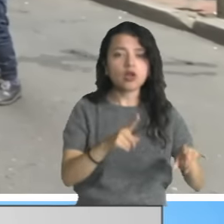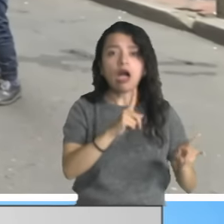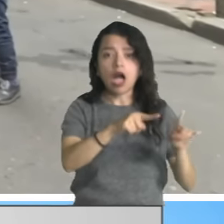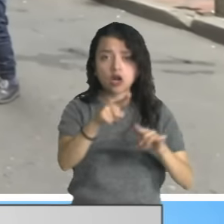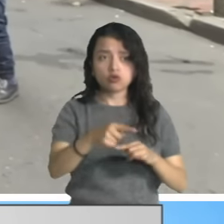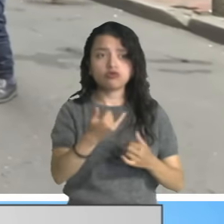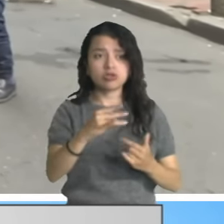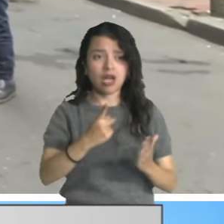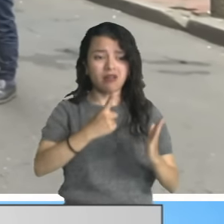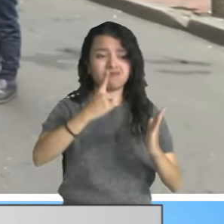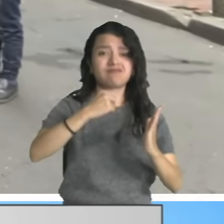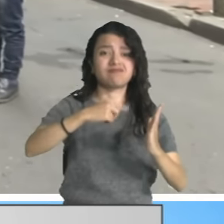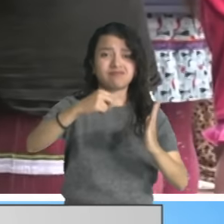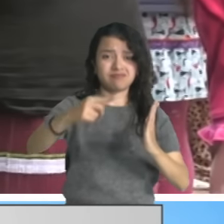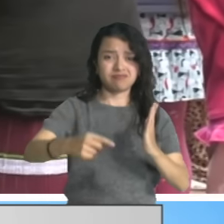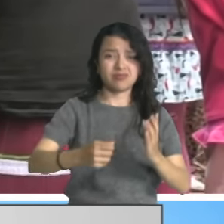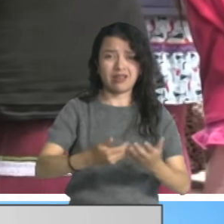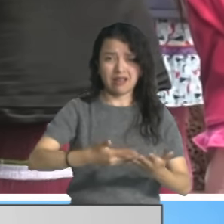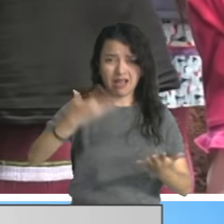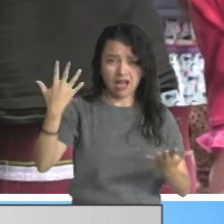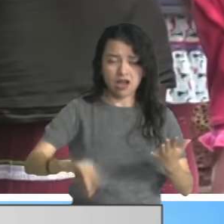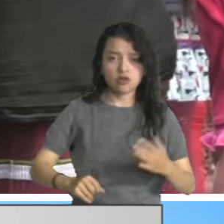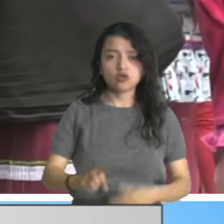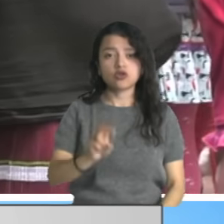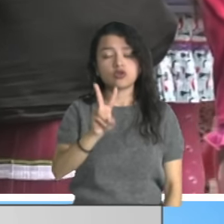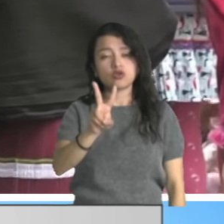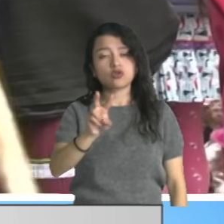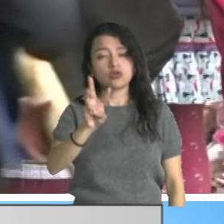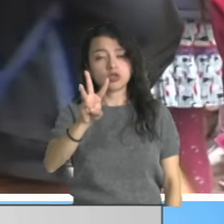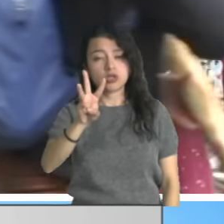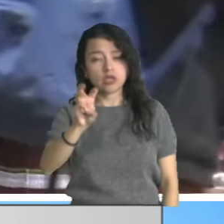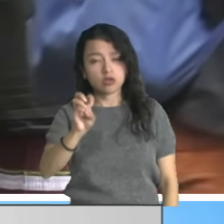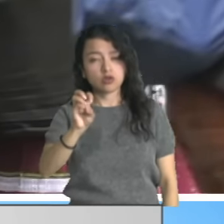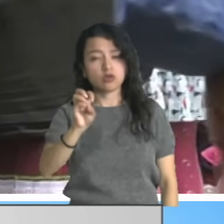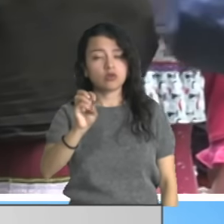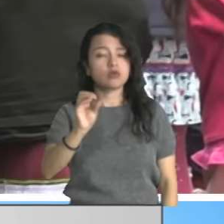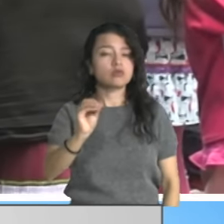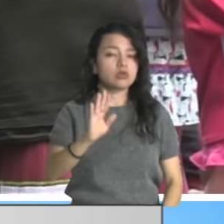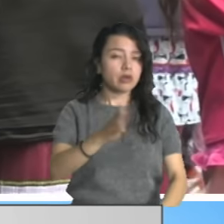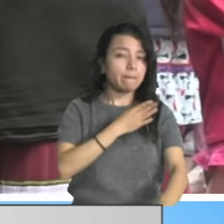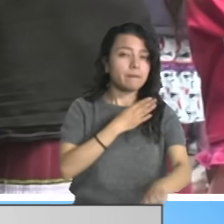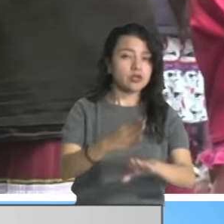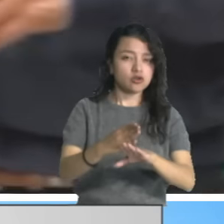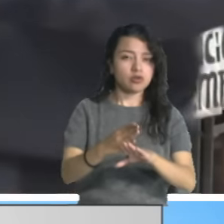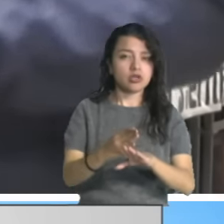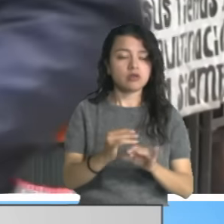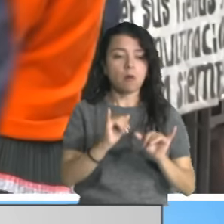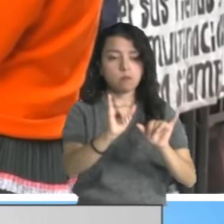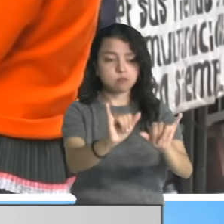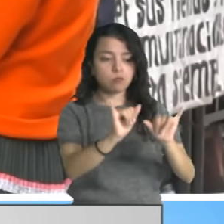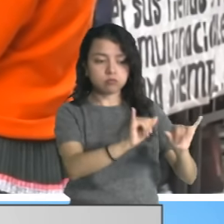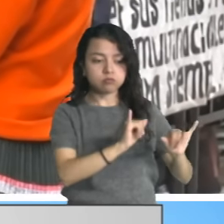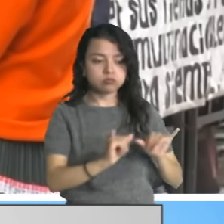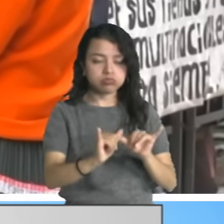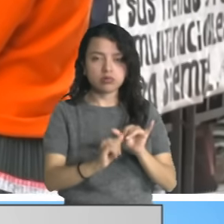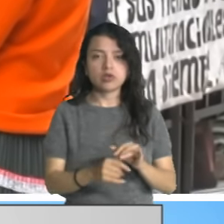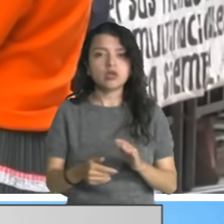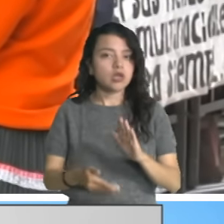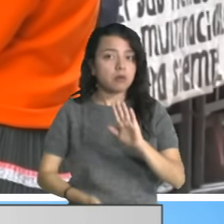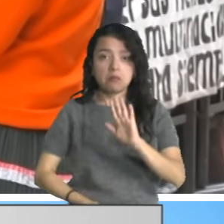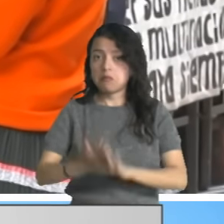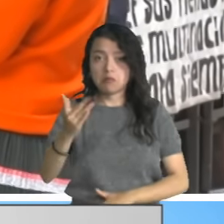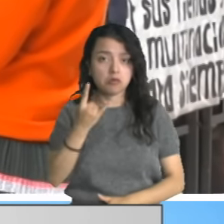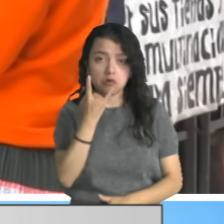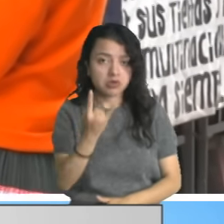de Carlos Fernando Galán, cerca de 280 millones de pesos en contratos. Por esa razón no se quieren ir de Bogotá. ¿Esos contratos que dicen por qué